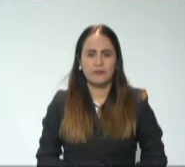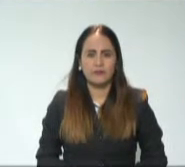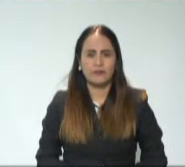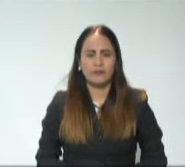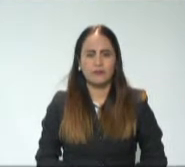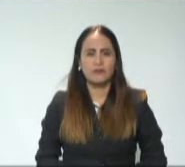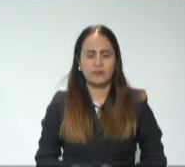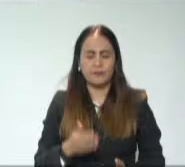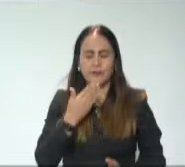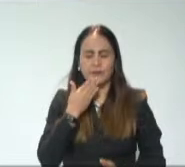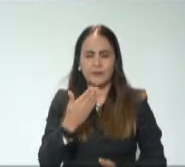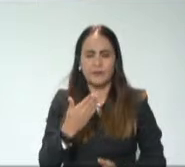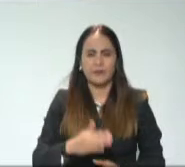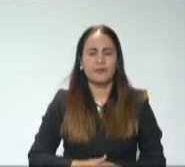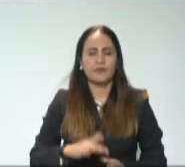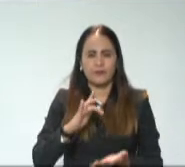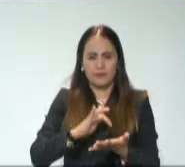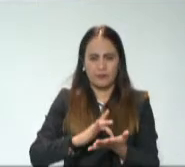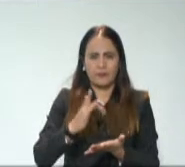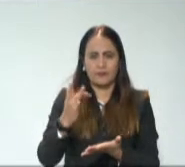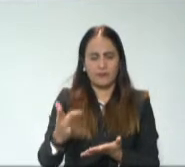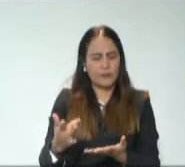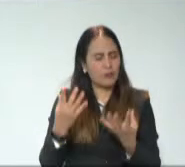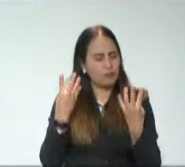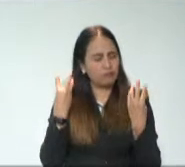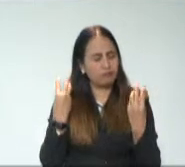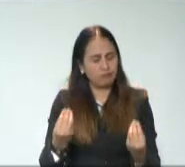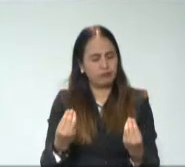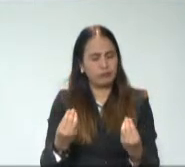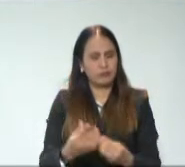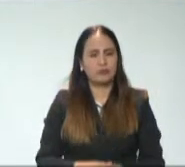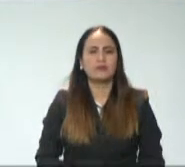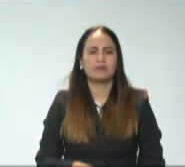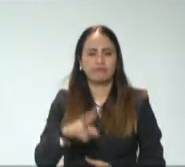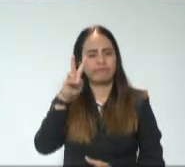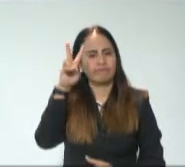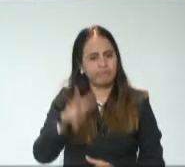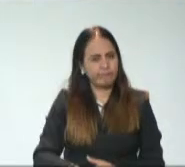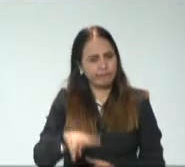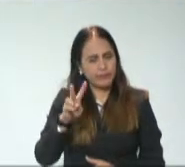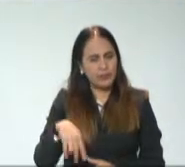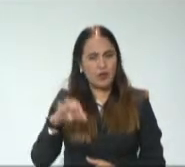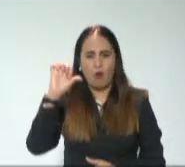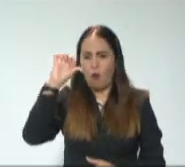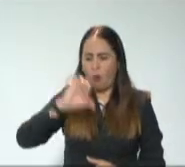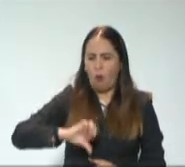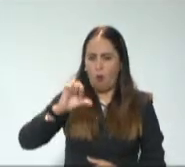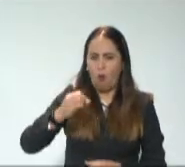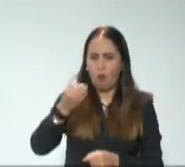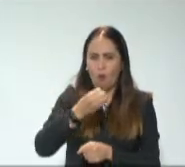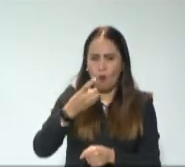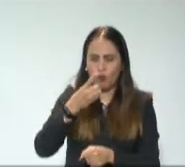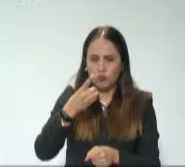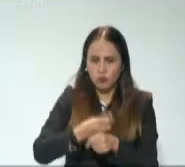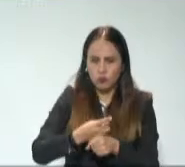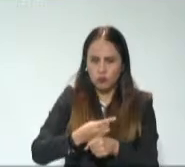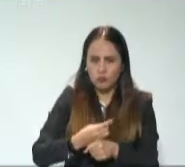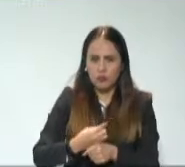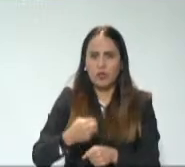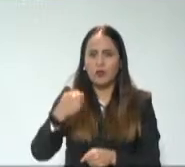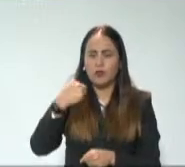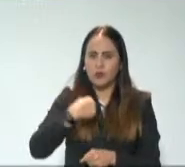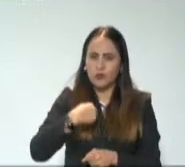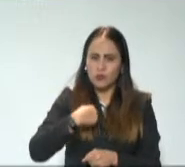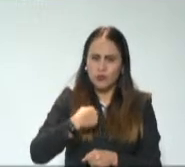a ver muy bien pues muchas gracias de verdad por esta eh magnífica oportunidad de compartirles